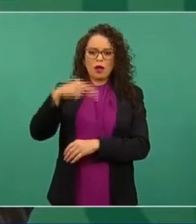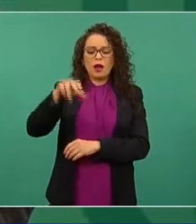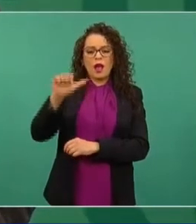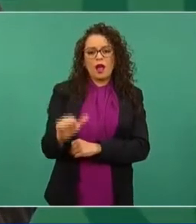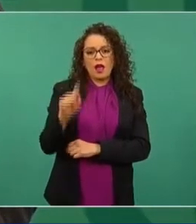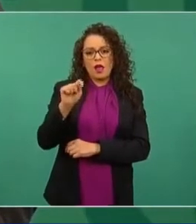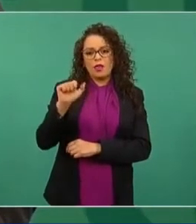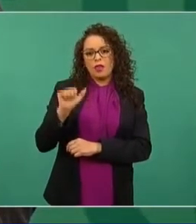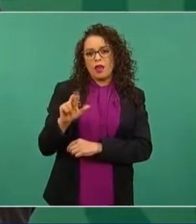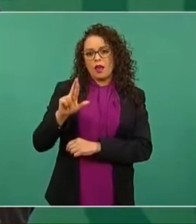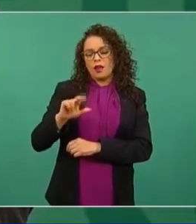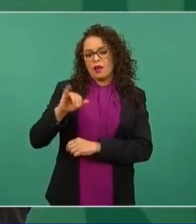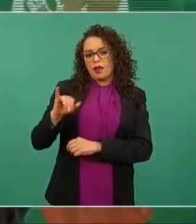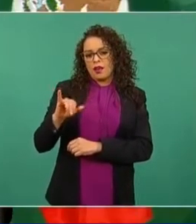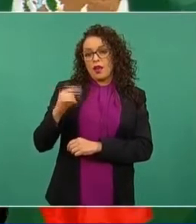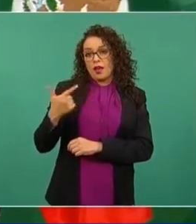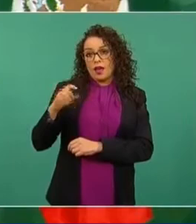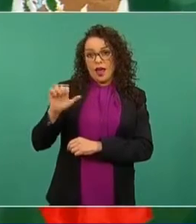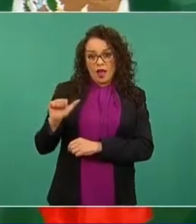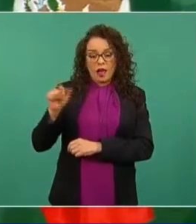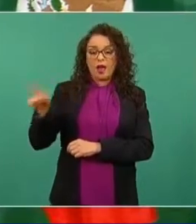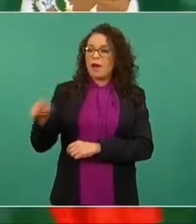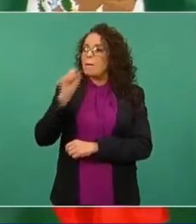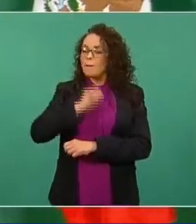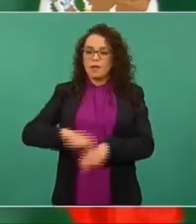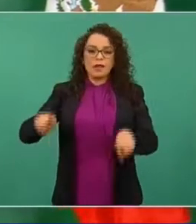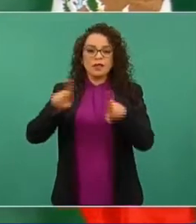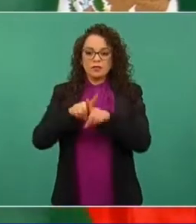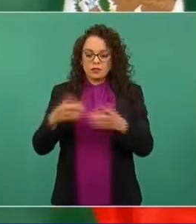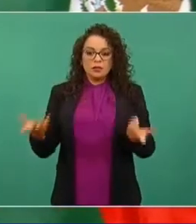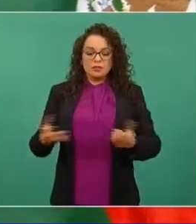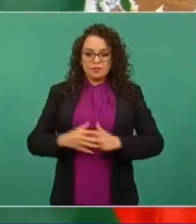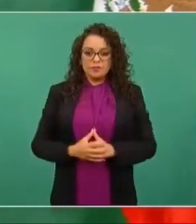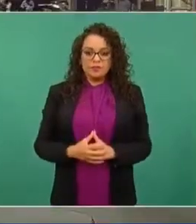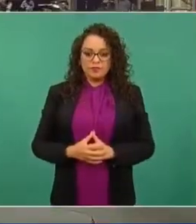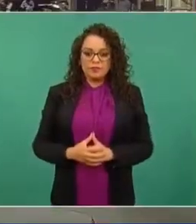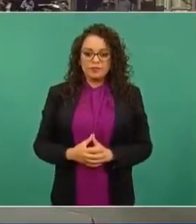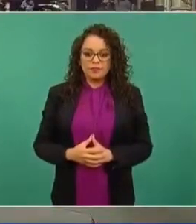pues hasta allá llega la verdad. Una última pregunta.